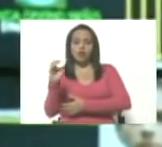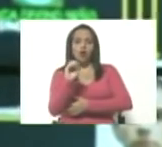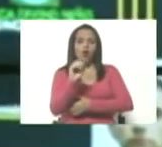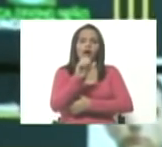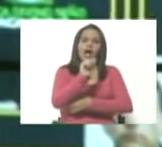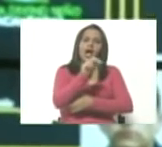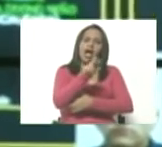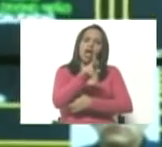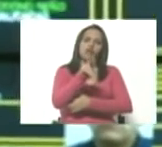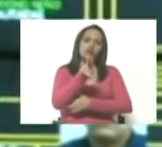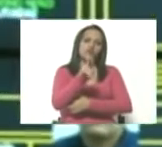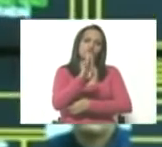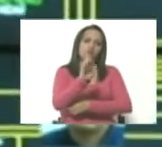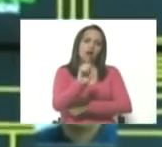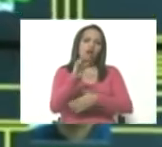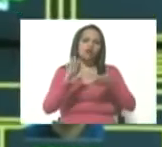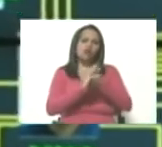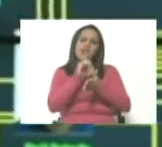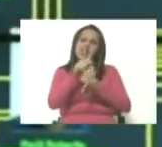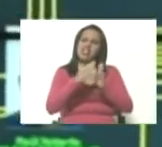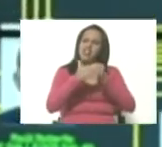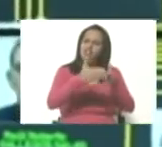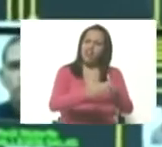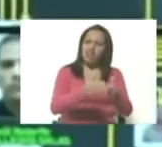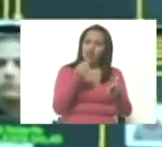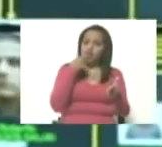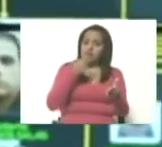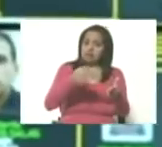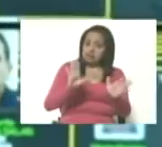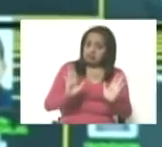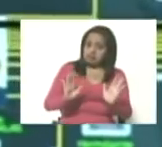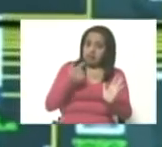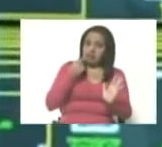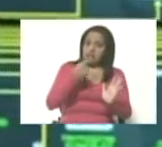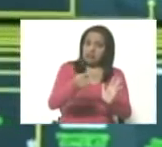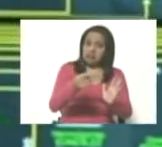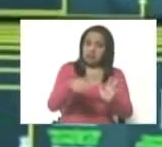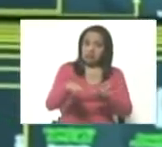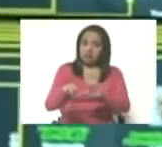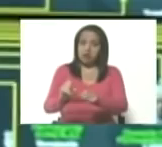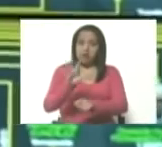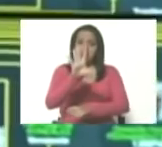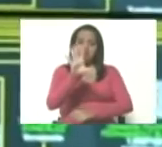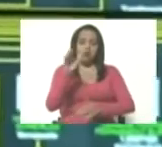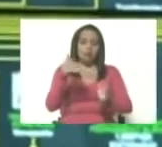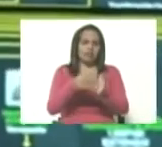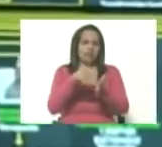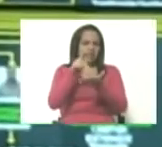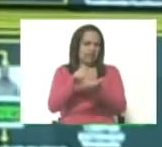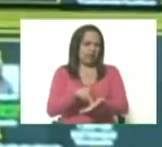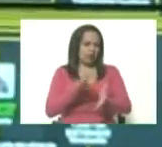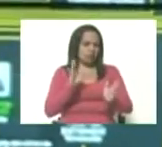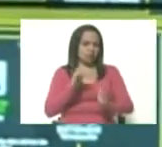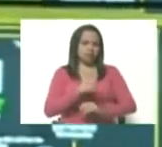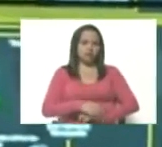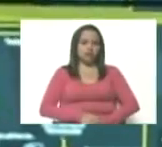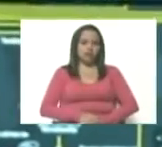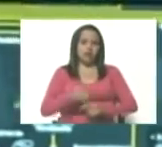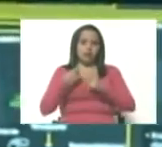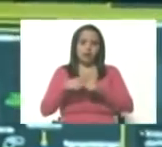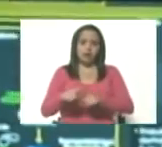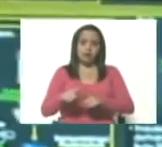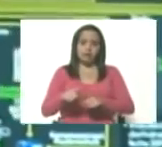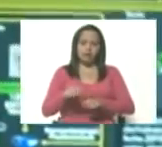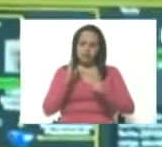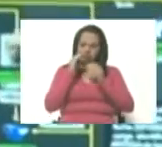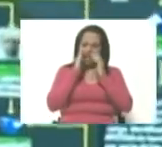esa embarcación que dicen que incautaron 5.000 kilos. Pero nos llama la